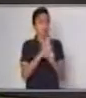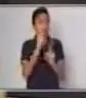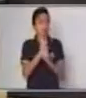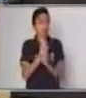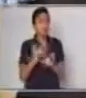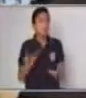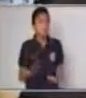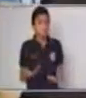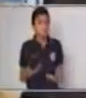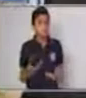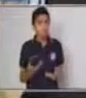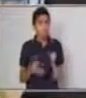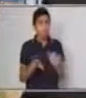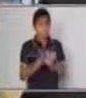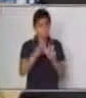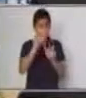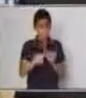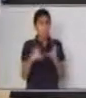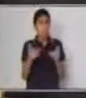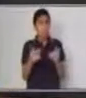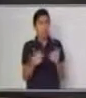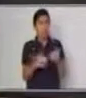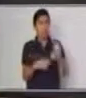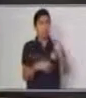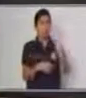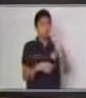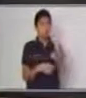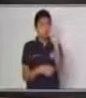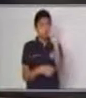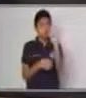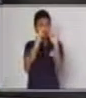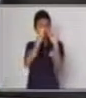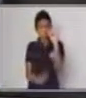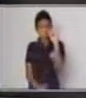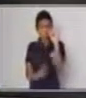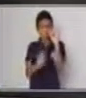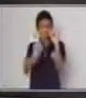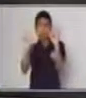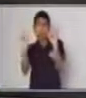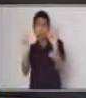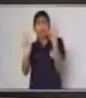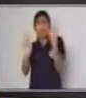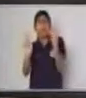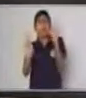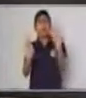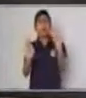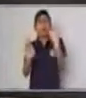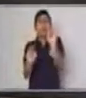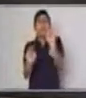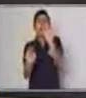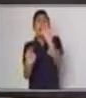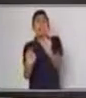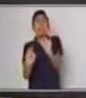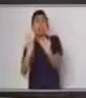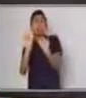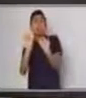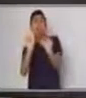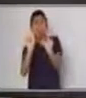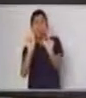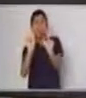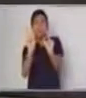lado derecho de la línea vertical que dibujamos hace un momento. Y luego vamos a dividir